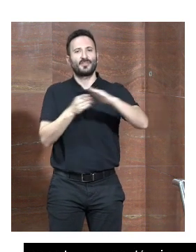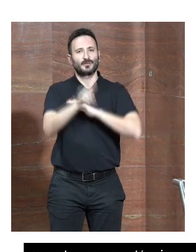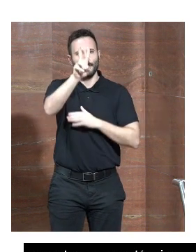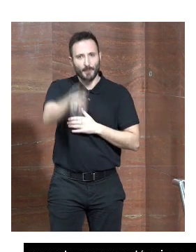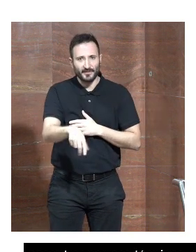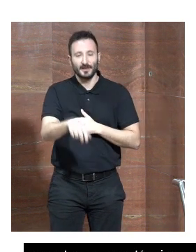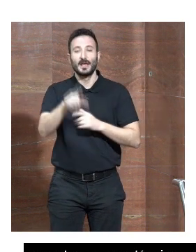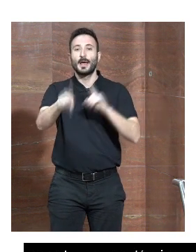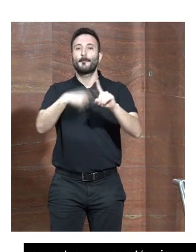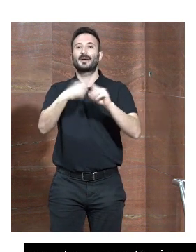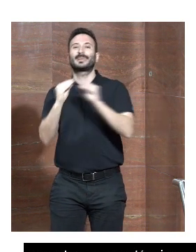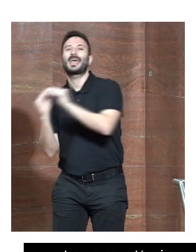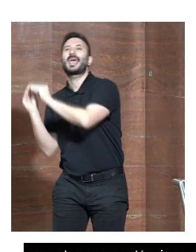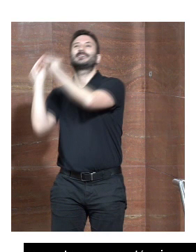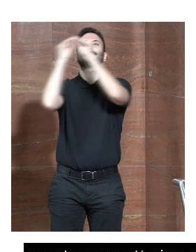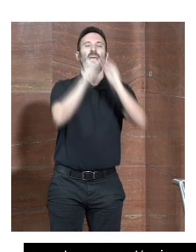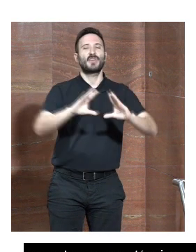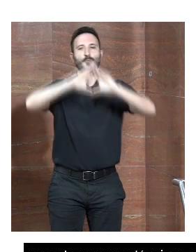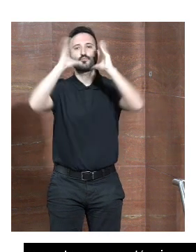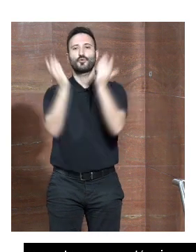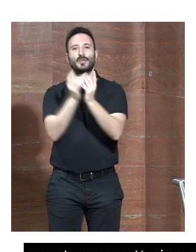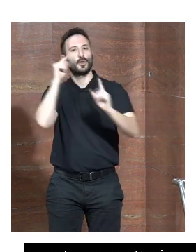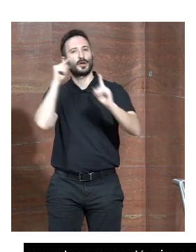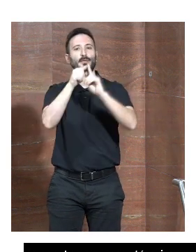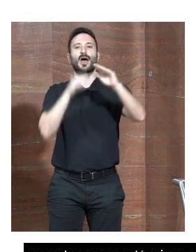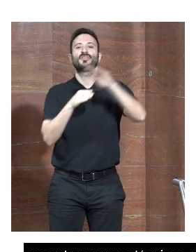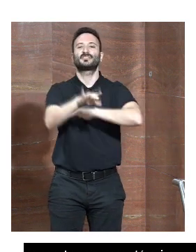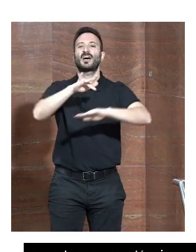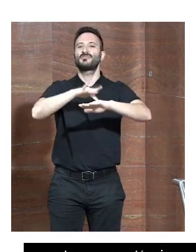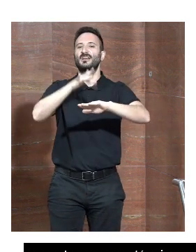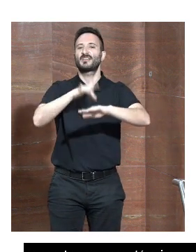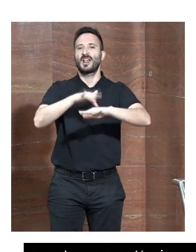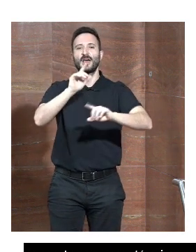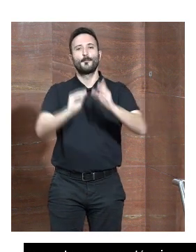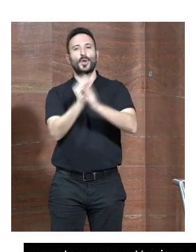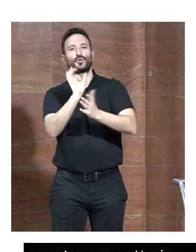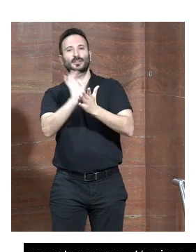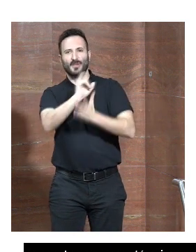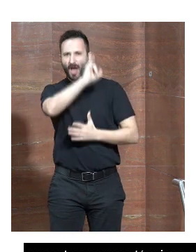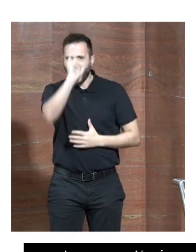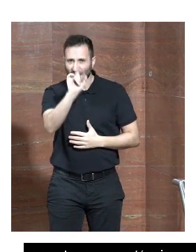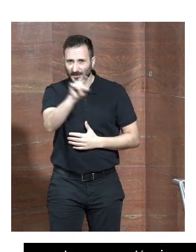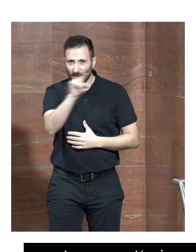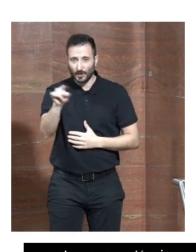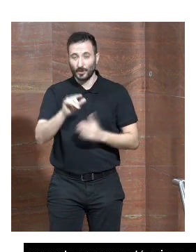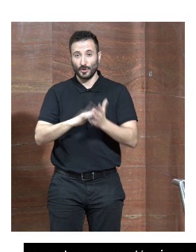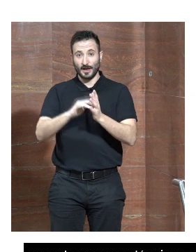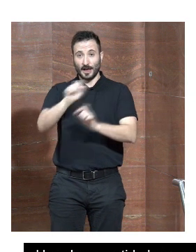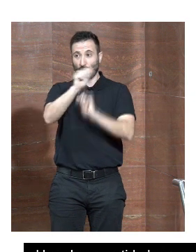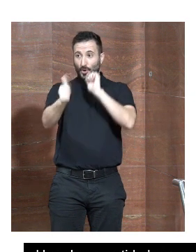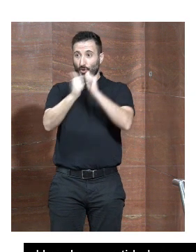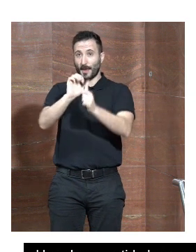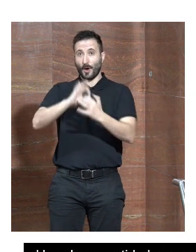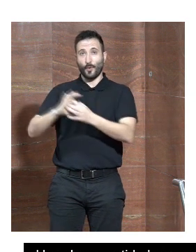ello, ¿hay algún estándar internacional que esté dedicado a la accesibilidad digital de productos y servicios? Bueno, que sepáis que la propia